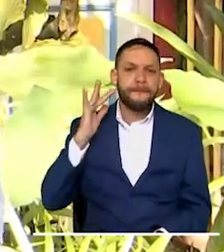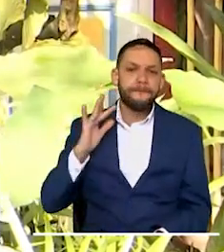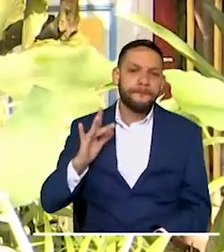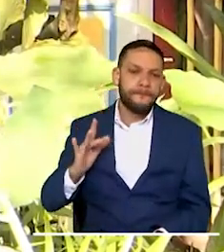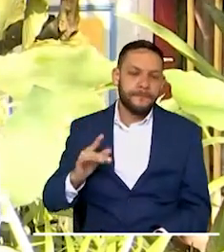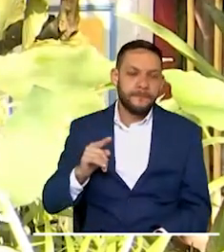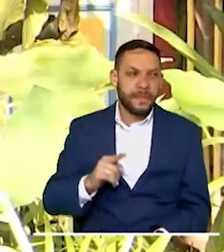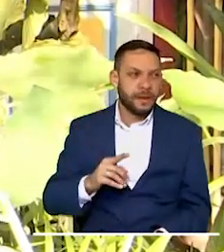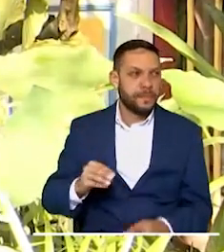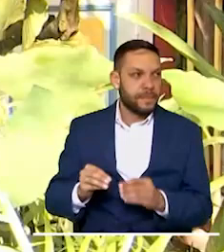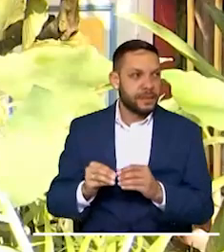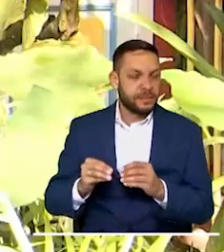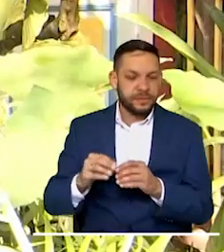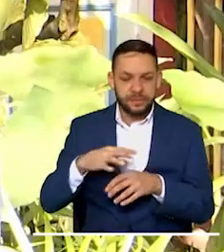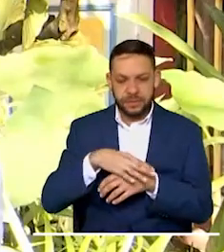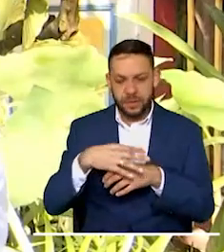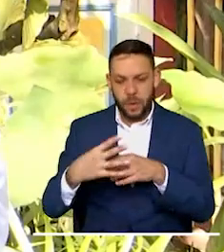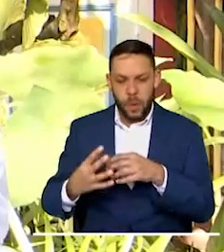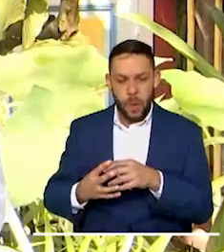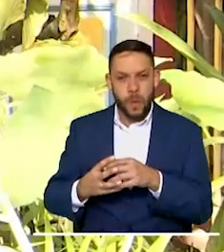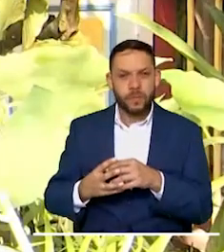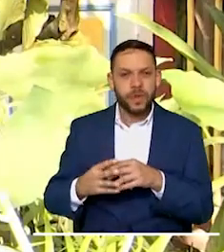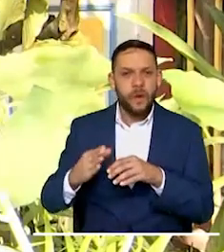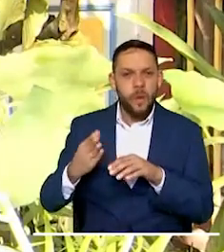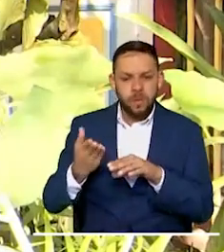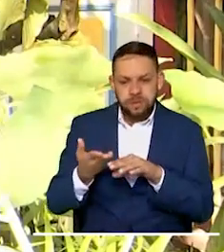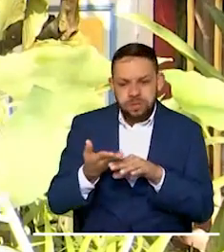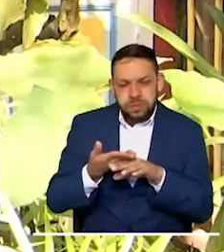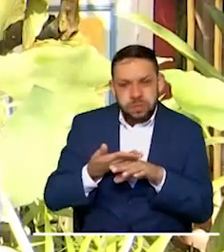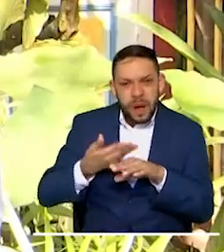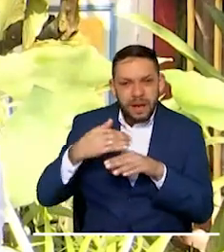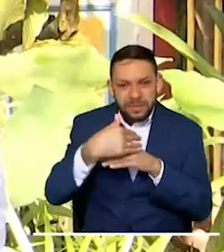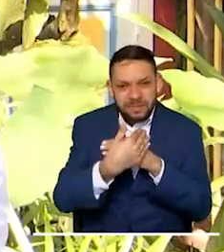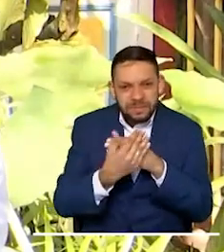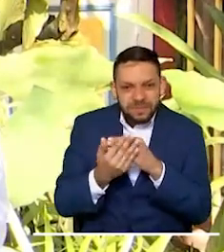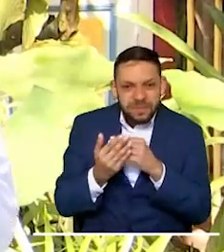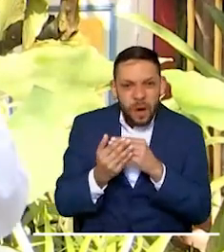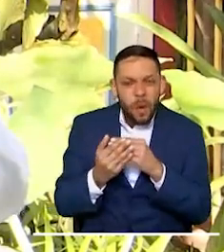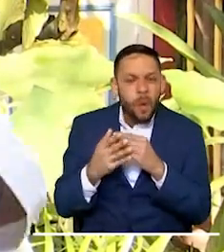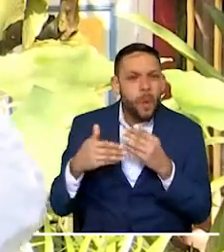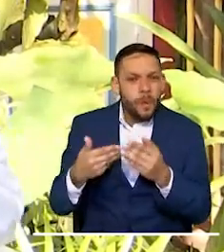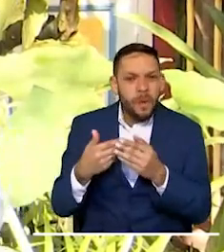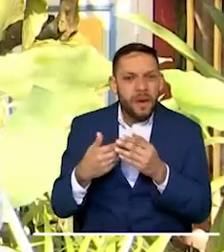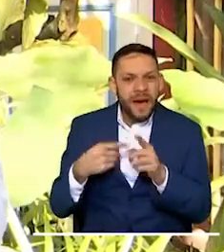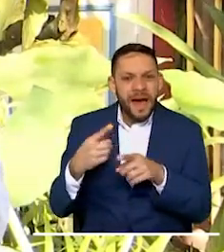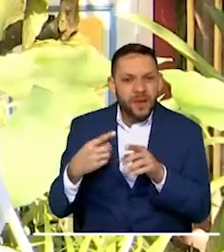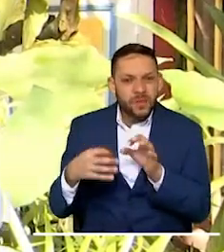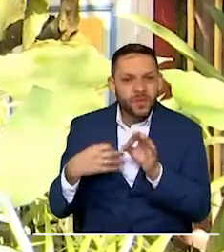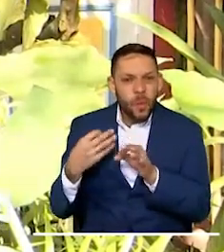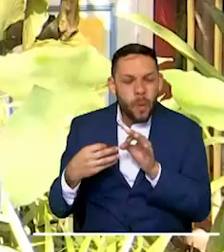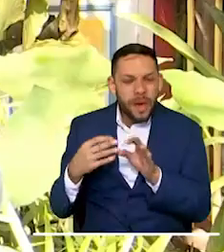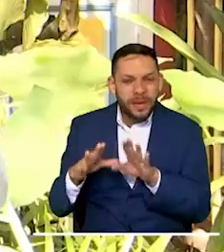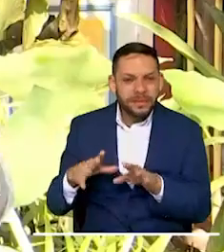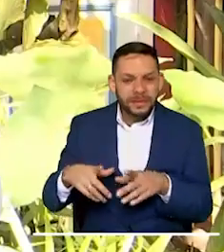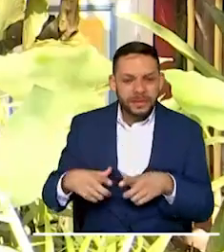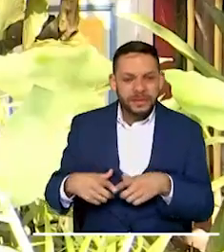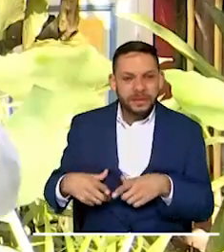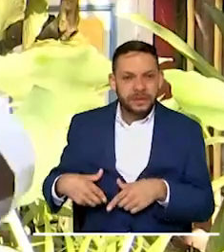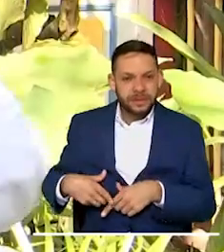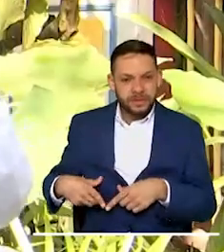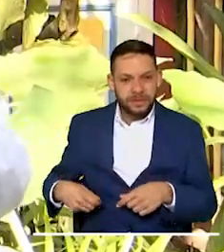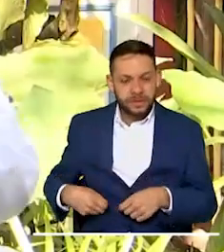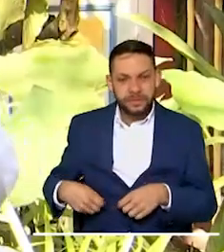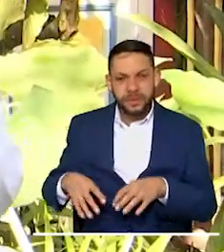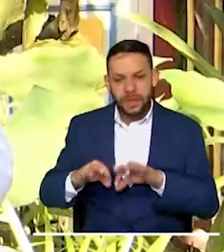están las enzimas hepáticas, cómo están las bilirrubinas, cómo están algunos exámenes que me permitan